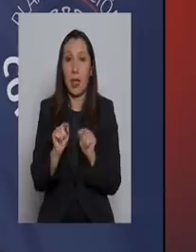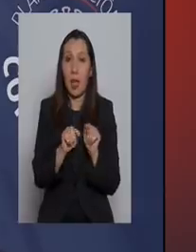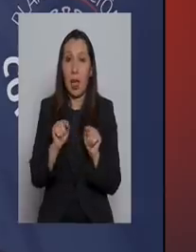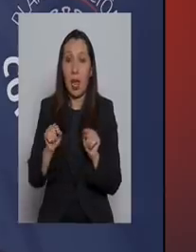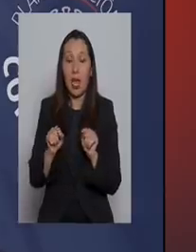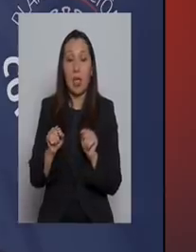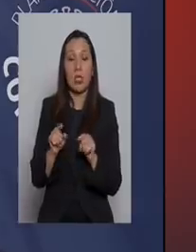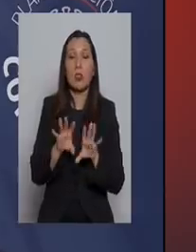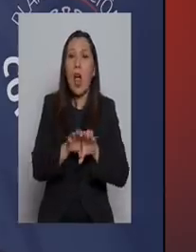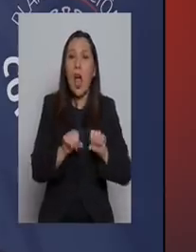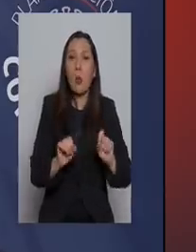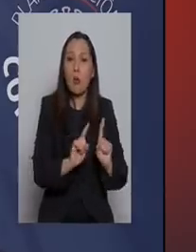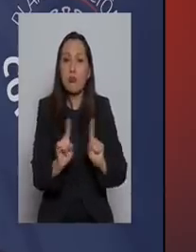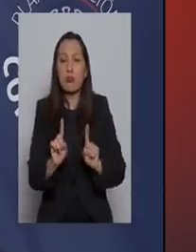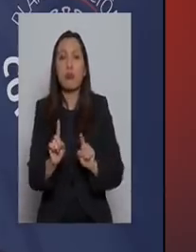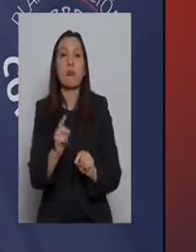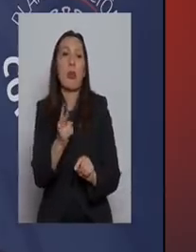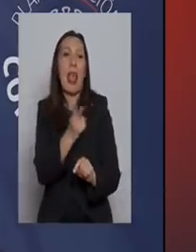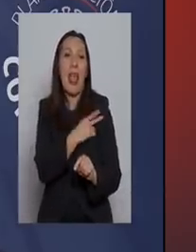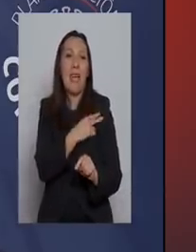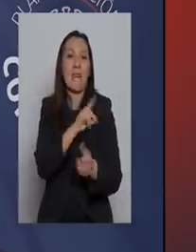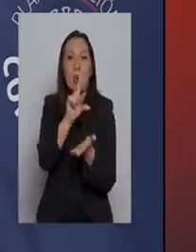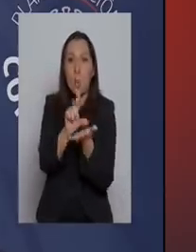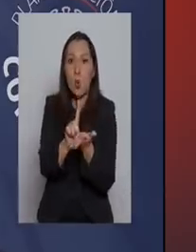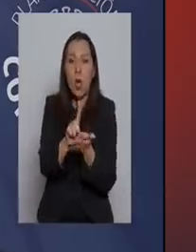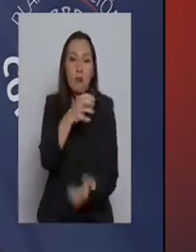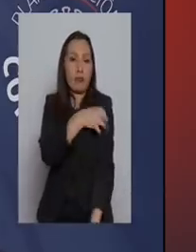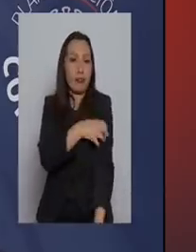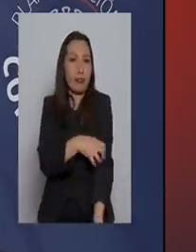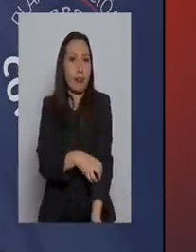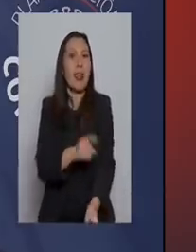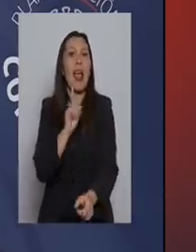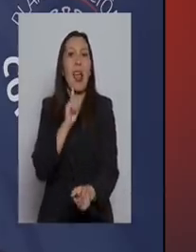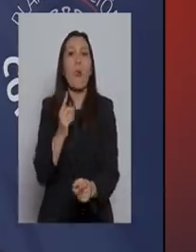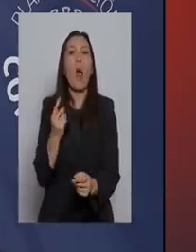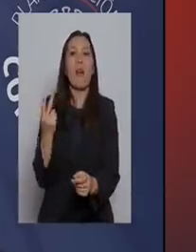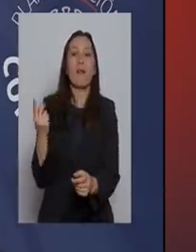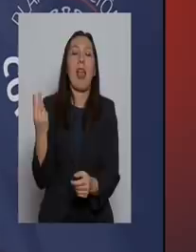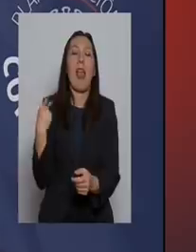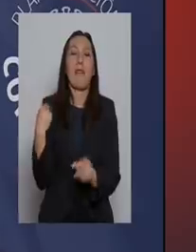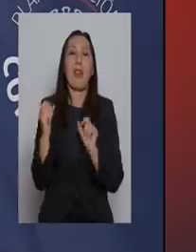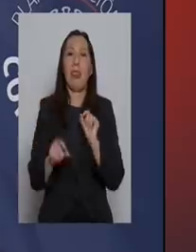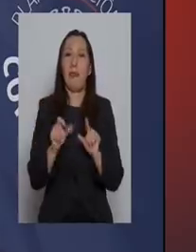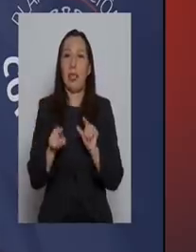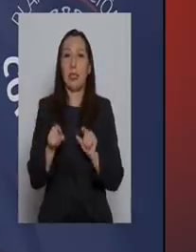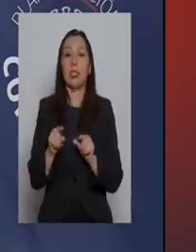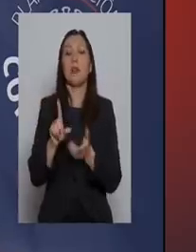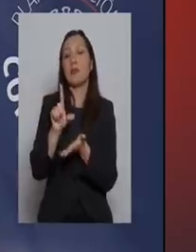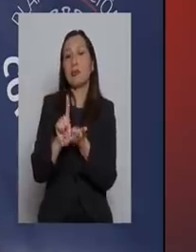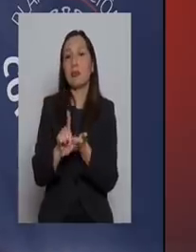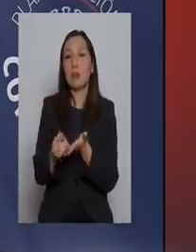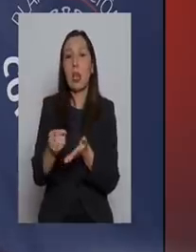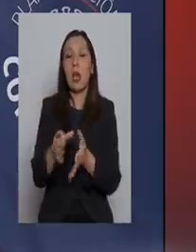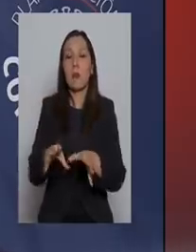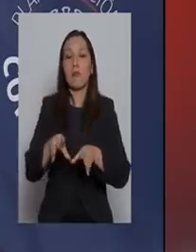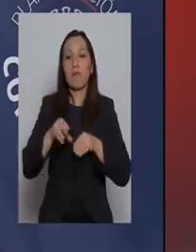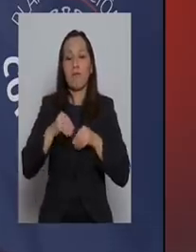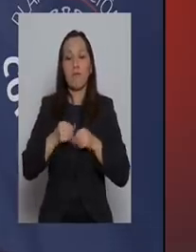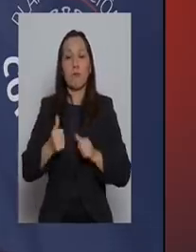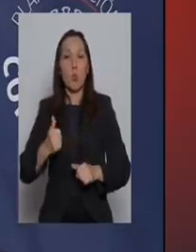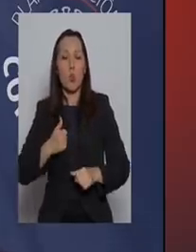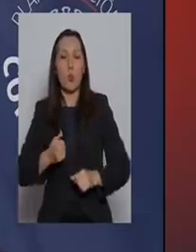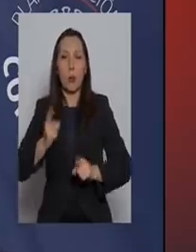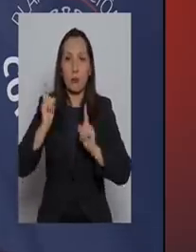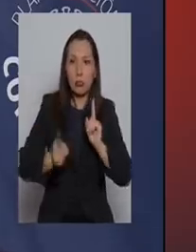esto está en coordinación con los jefes de zona, que son los que están a cargo de que estas medidas realmente